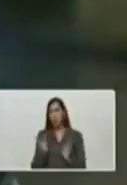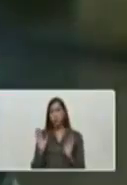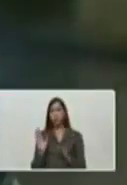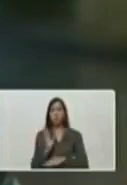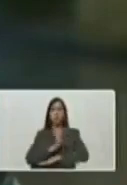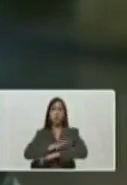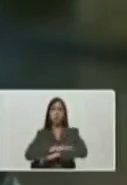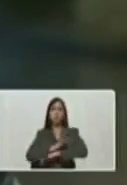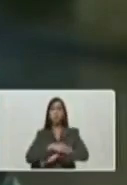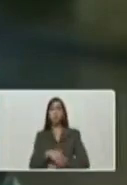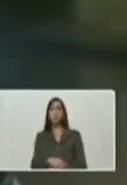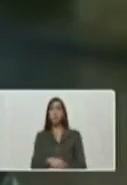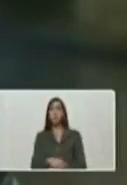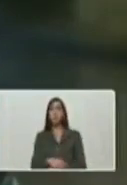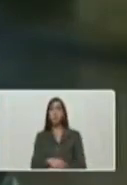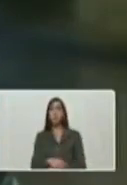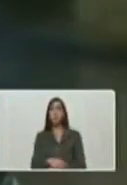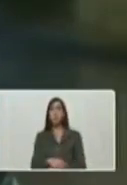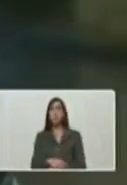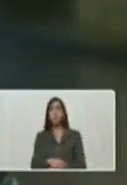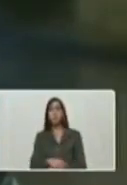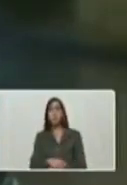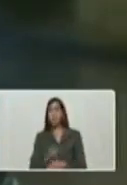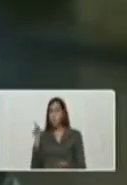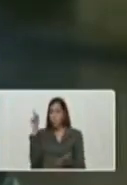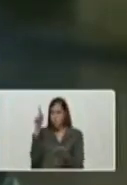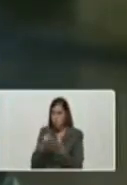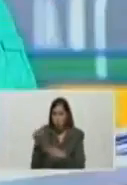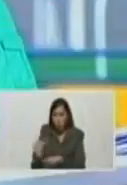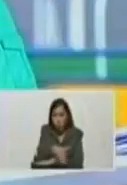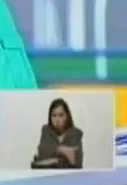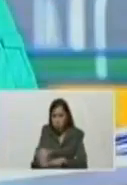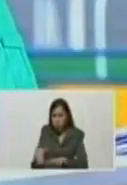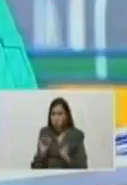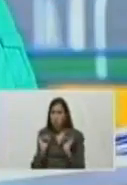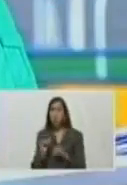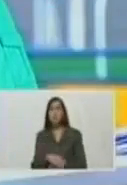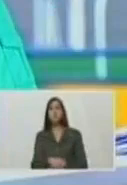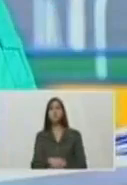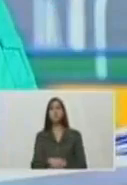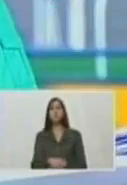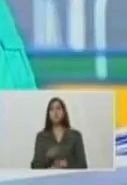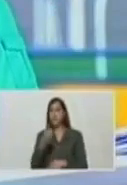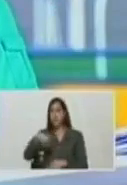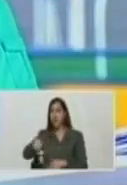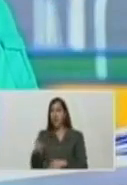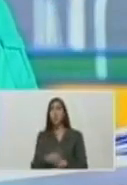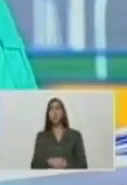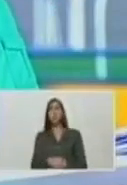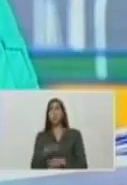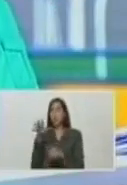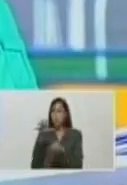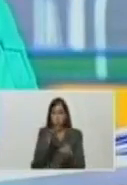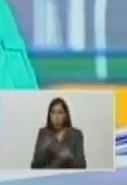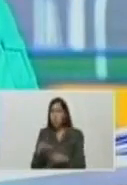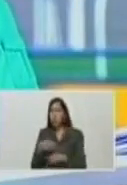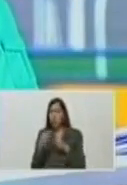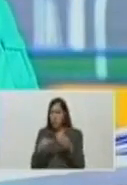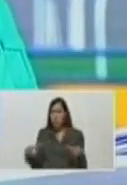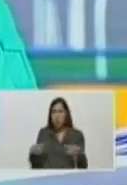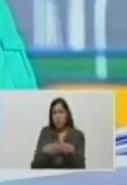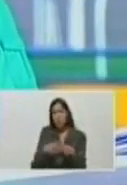Buenos muchachos, en alguna esquina se paraban y ellos entre la chaera de broma, etcétera, se ponían a